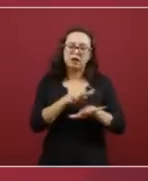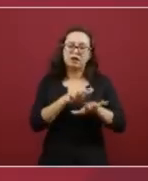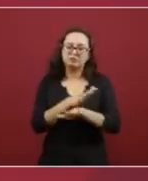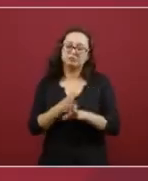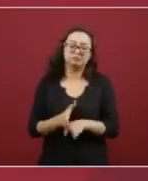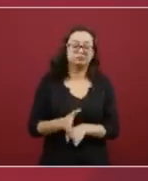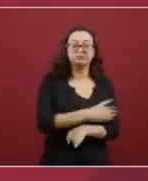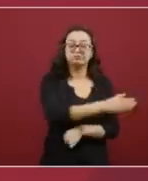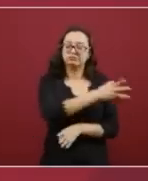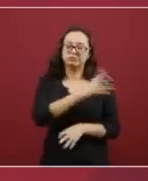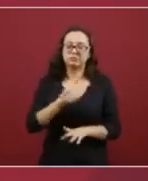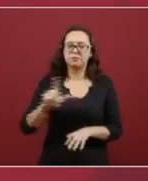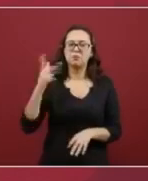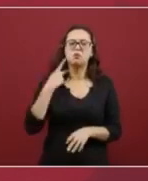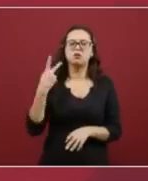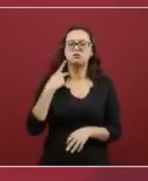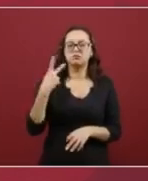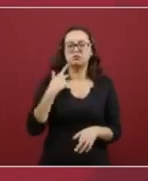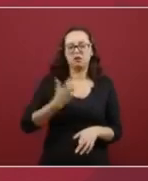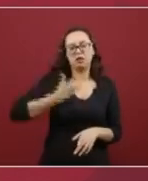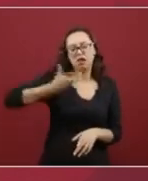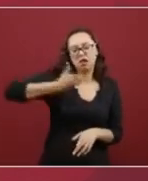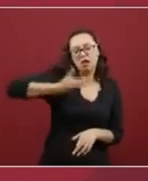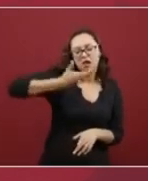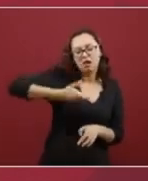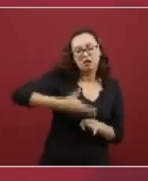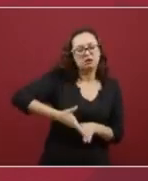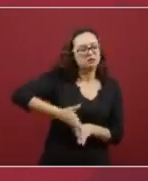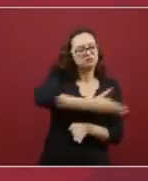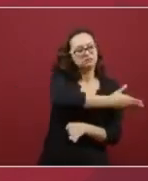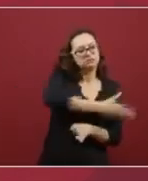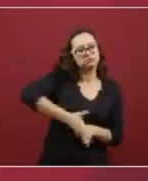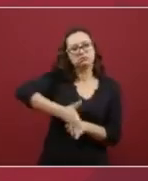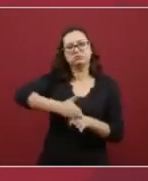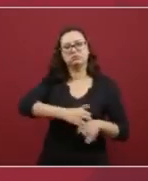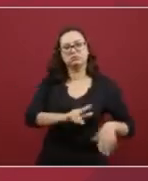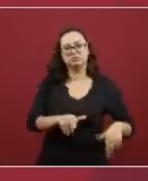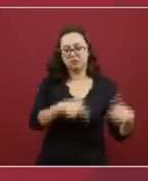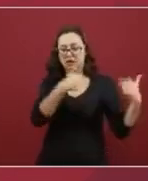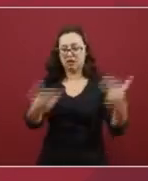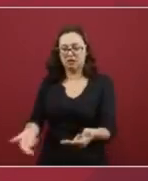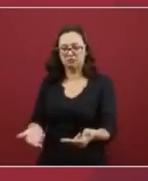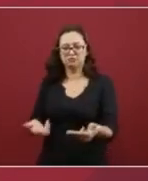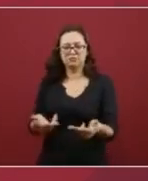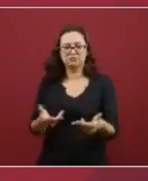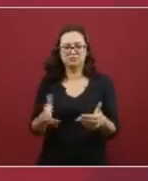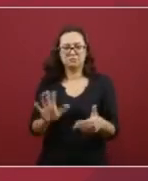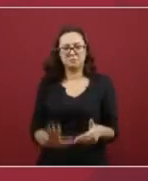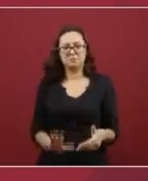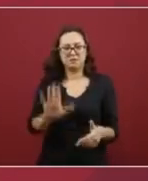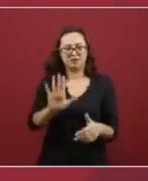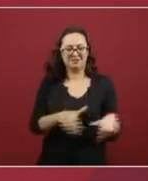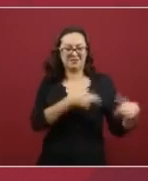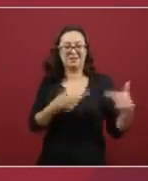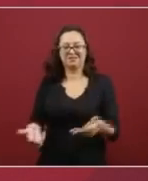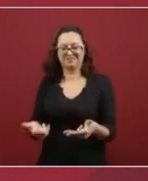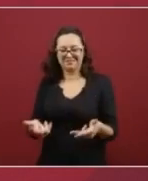neoliberal, toda esa herencia, ¿no?, que dejaron, porque fue una influencia